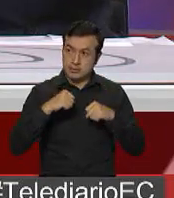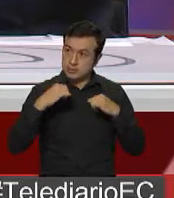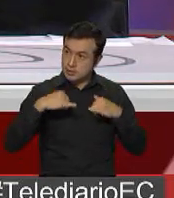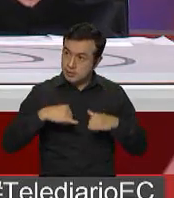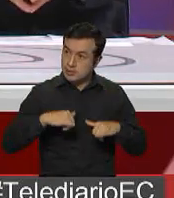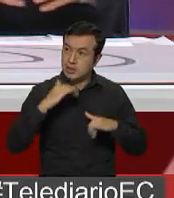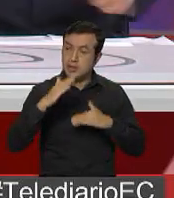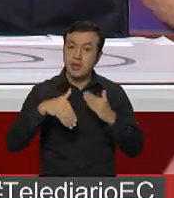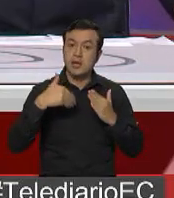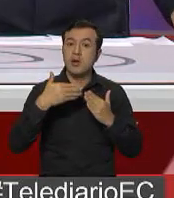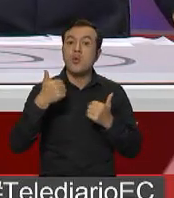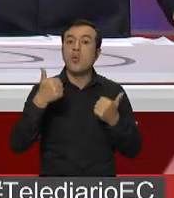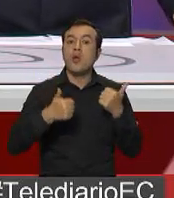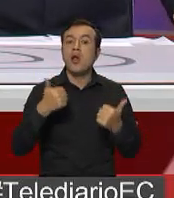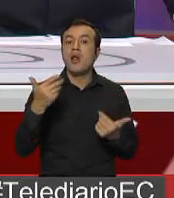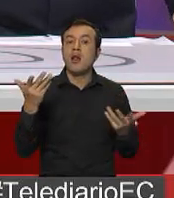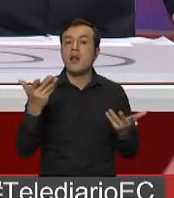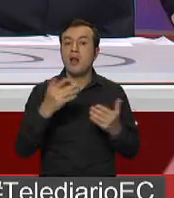manera presencial?